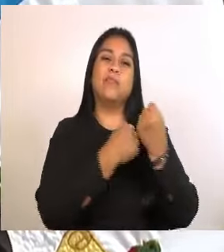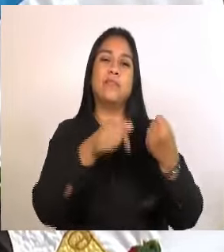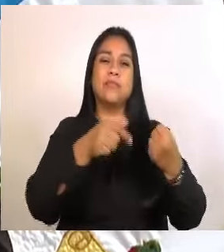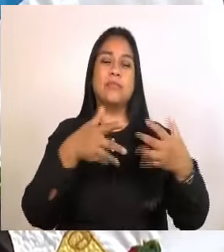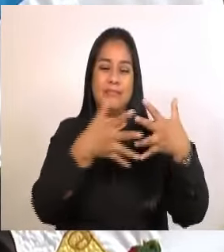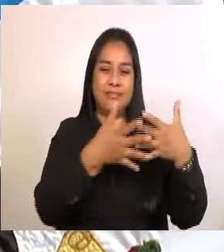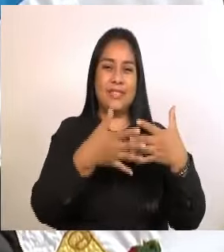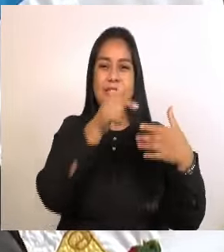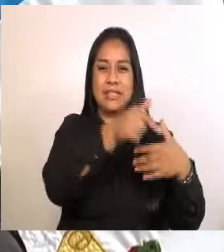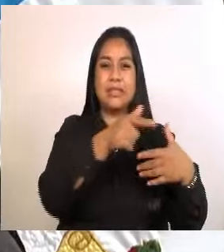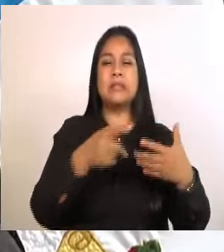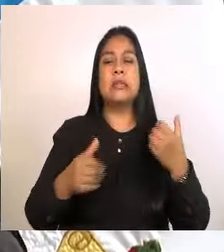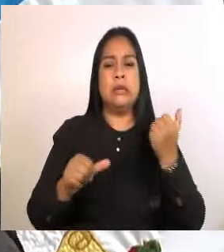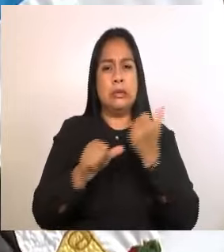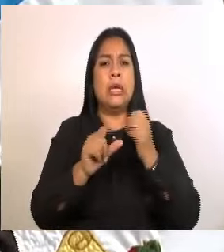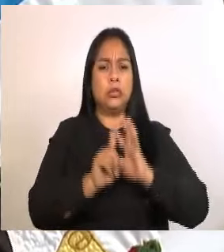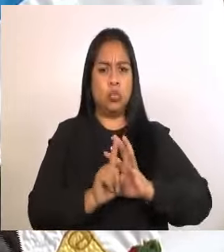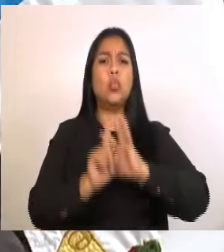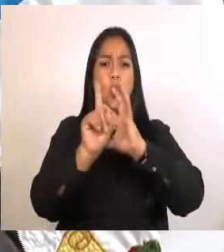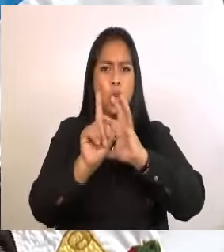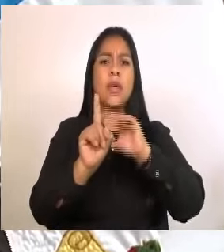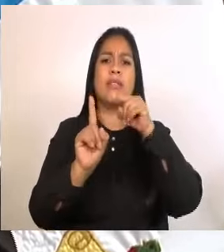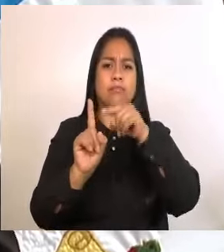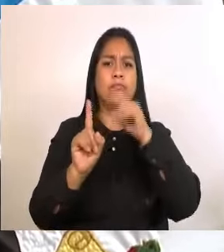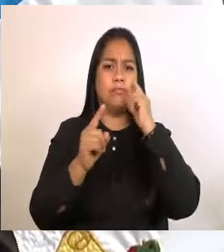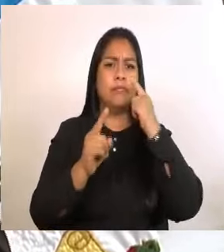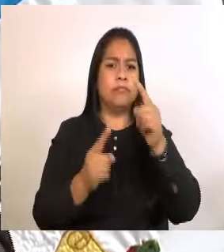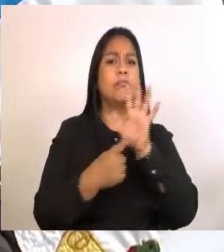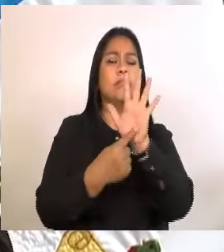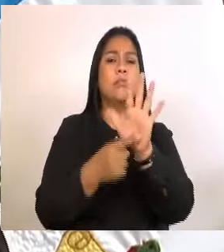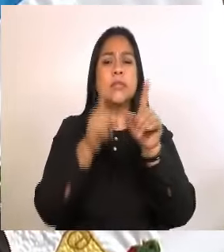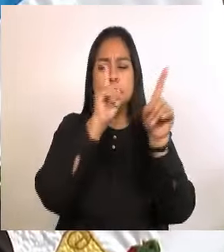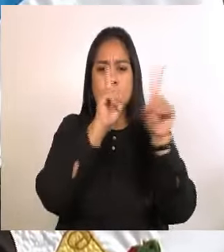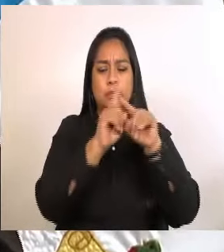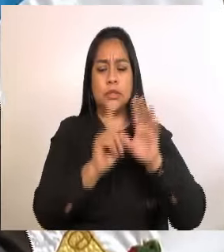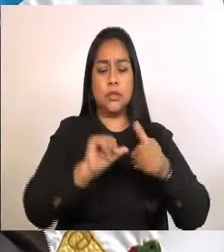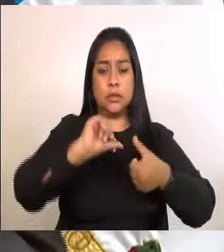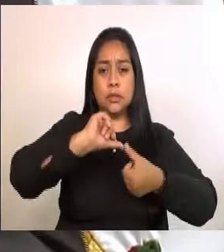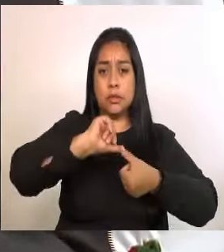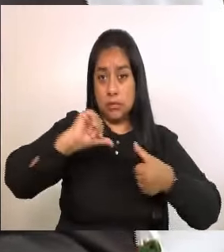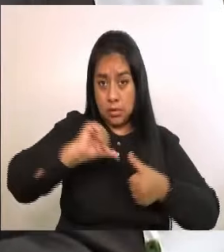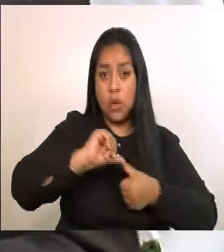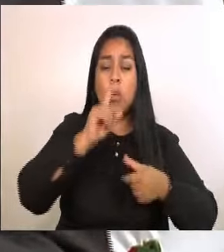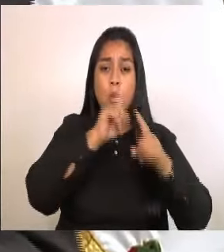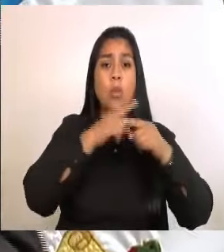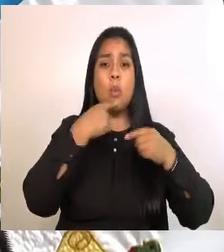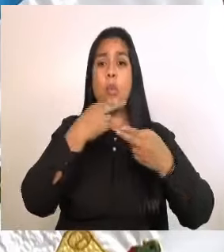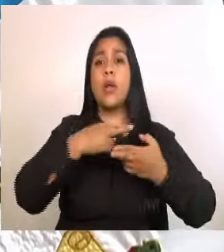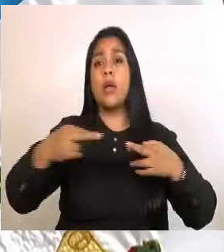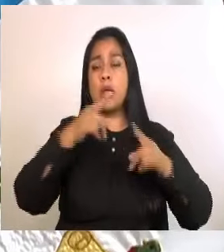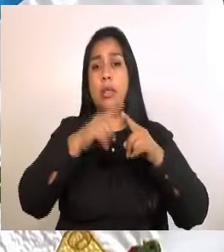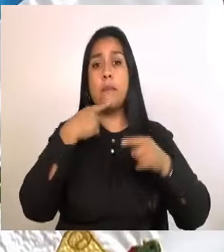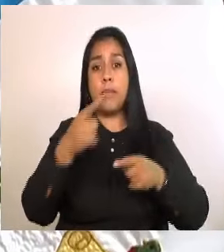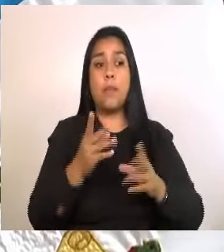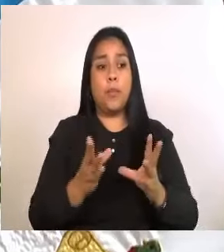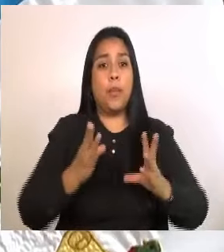región, ha demostrado su liderazgo regional, por ejemplo, como como anfitrión